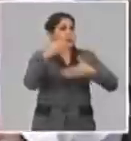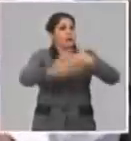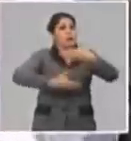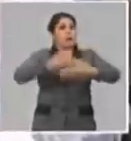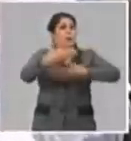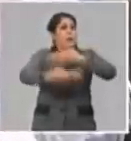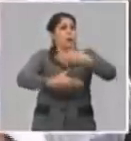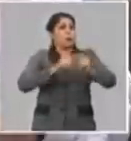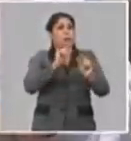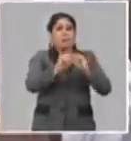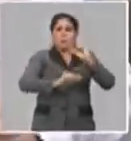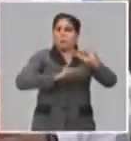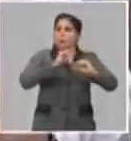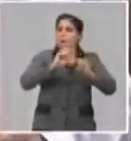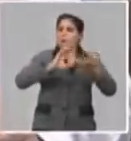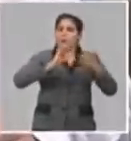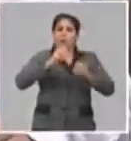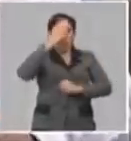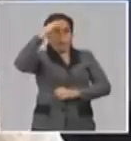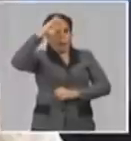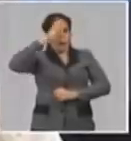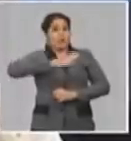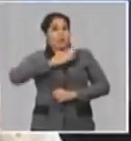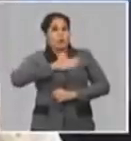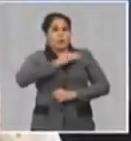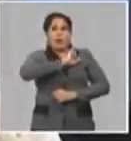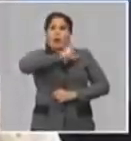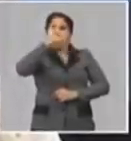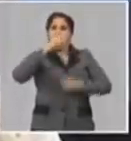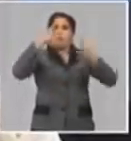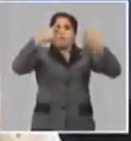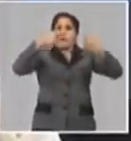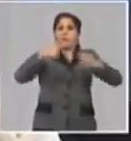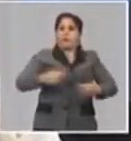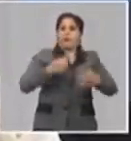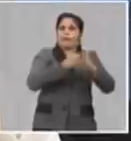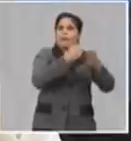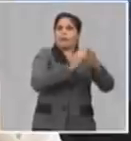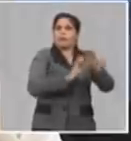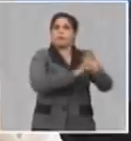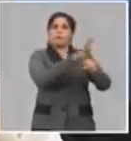estamos haciendo y la manera en que el país ha logrado imponerse a esto y enfrentar la